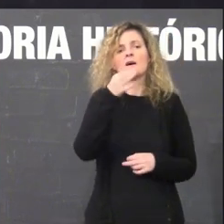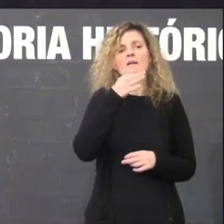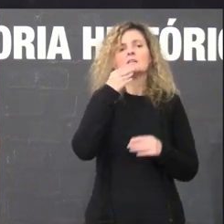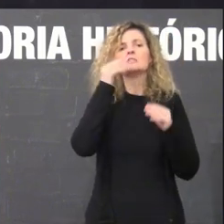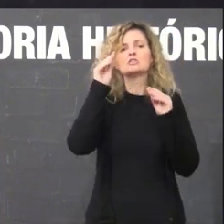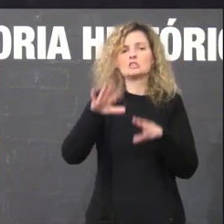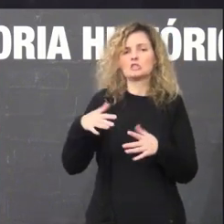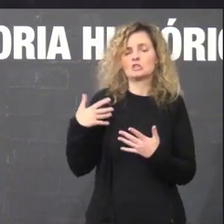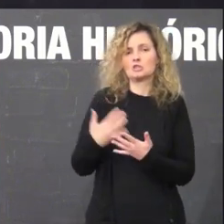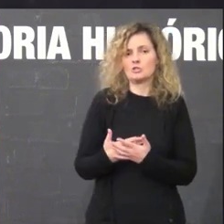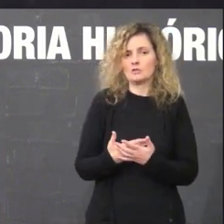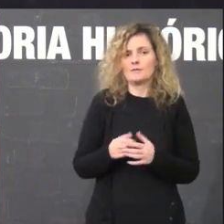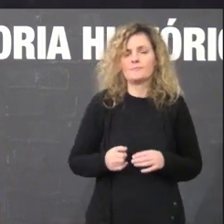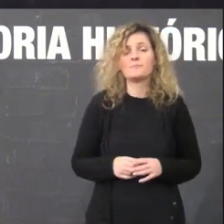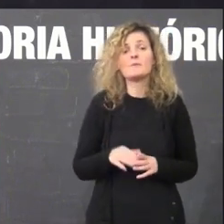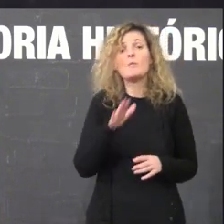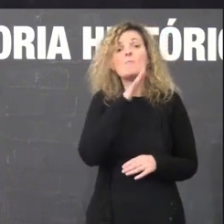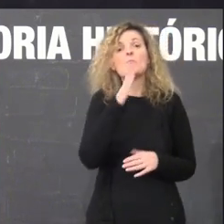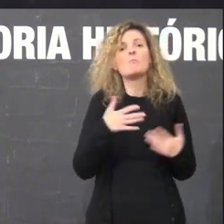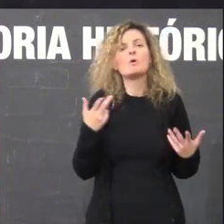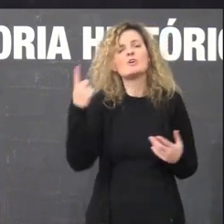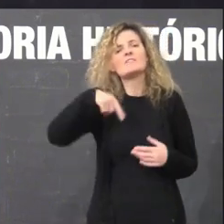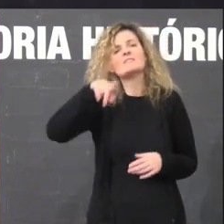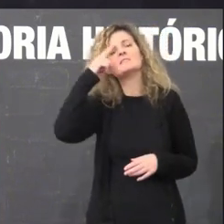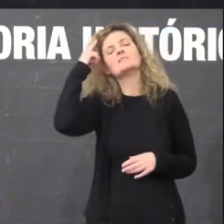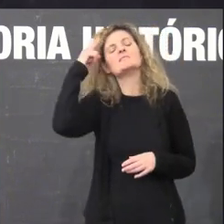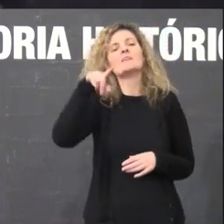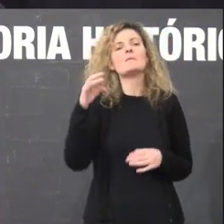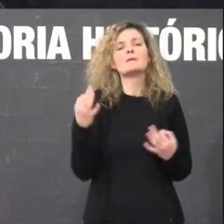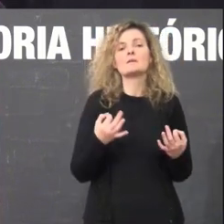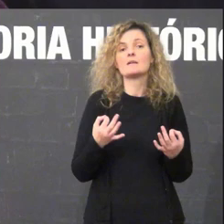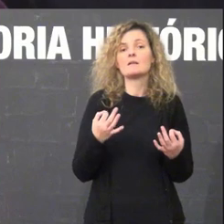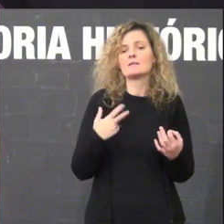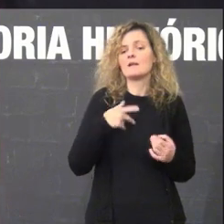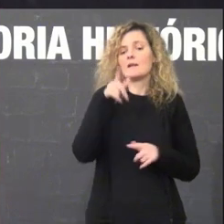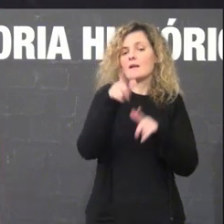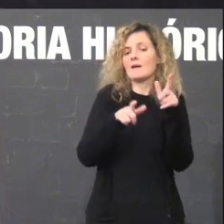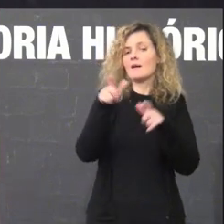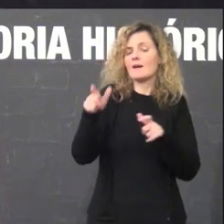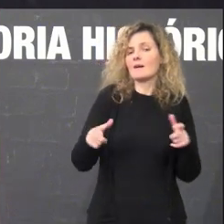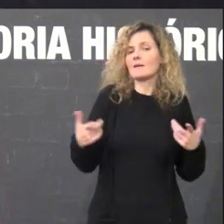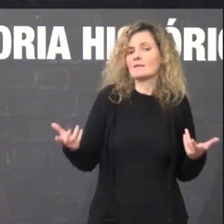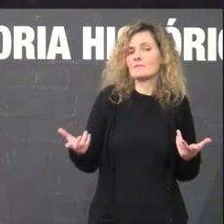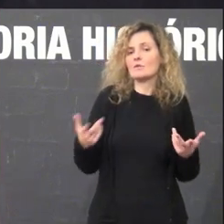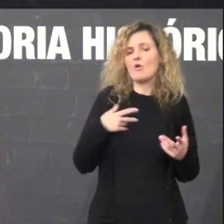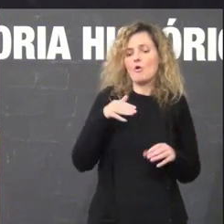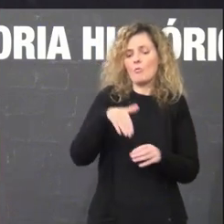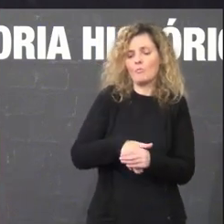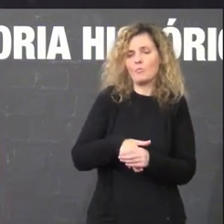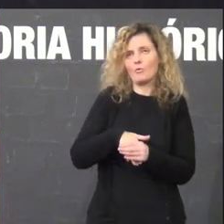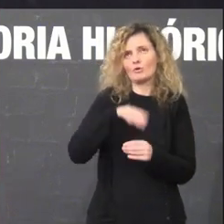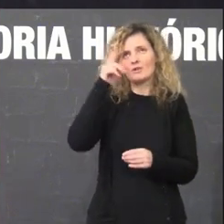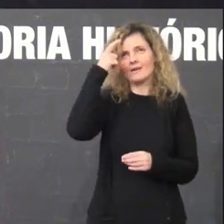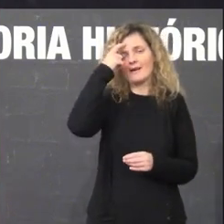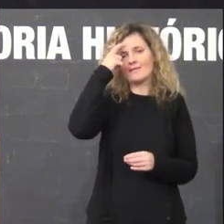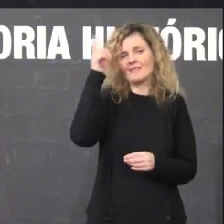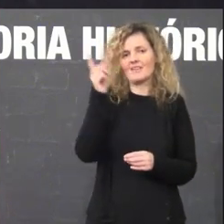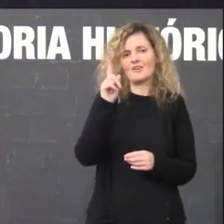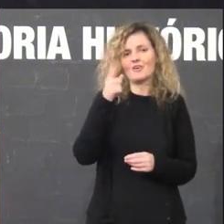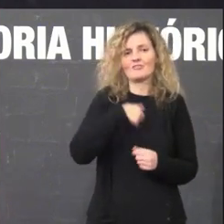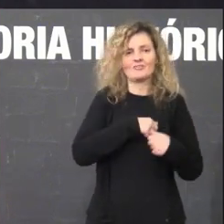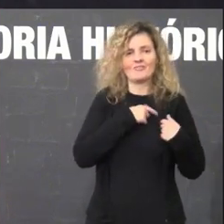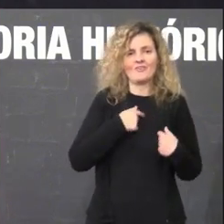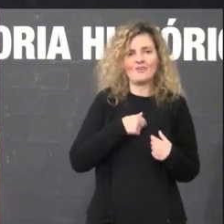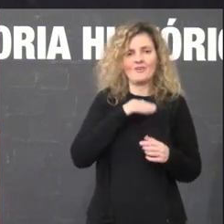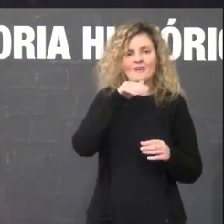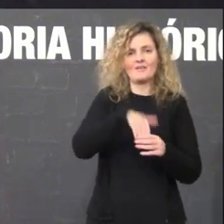la historia porque lo hacen porque saben que que la gente no votamos con la cabeza sino con el